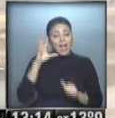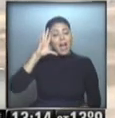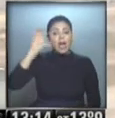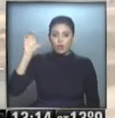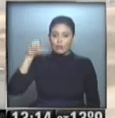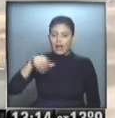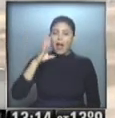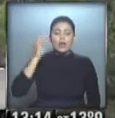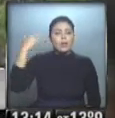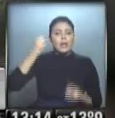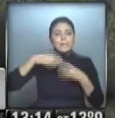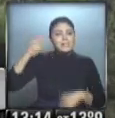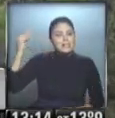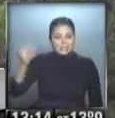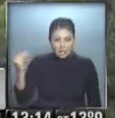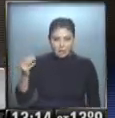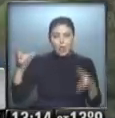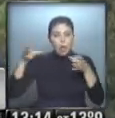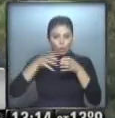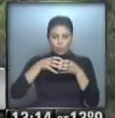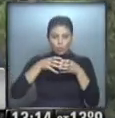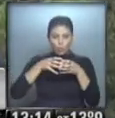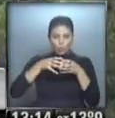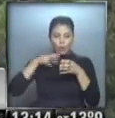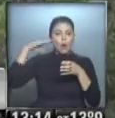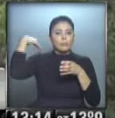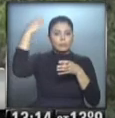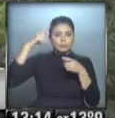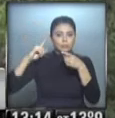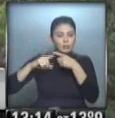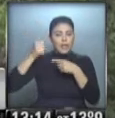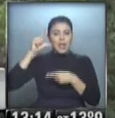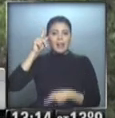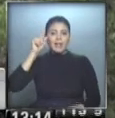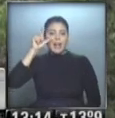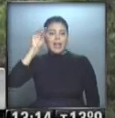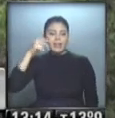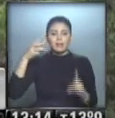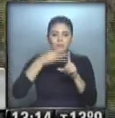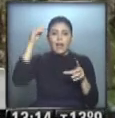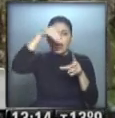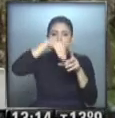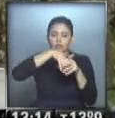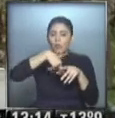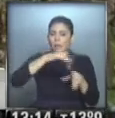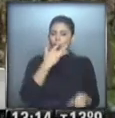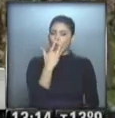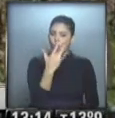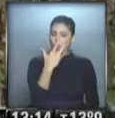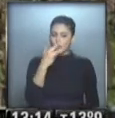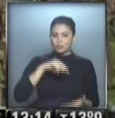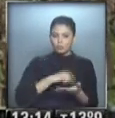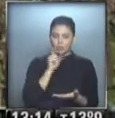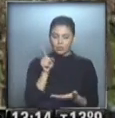fue un hecho que comenzó el sábado cuando la habilidad ligada a al qaeda irrumpió en el interior del shopping más lujoso de